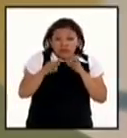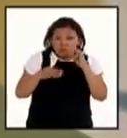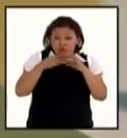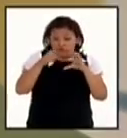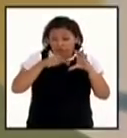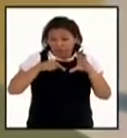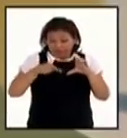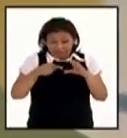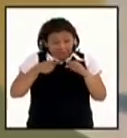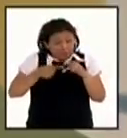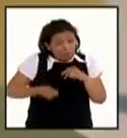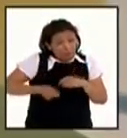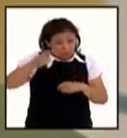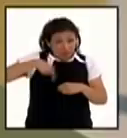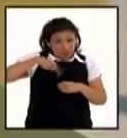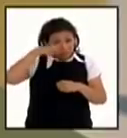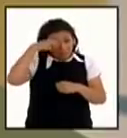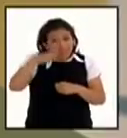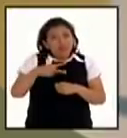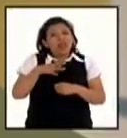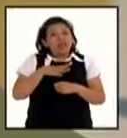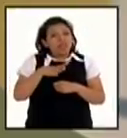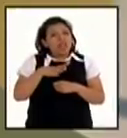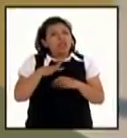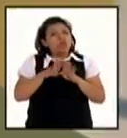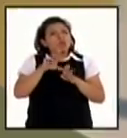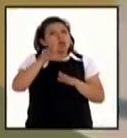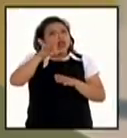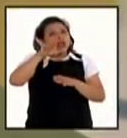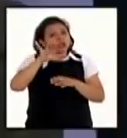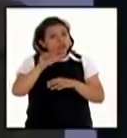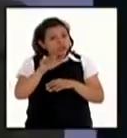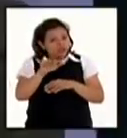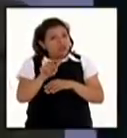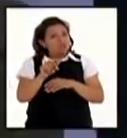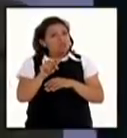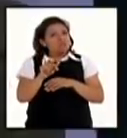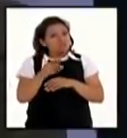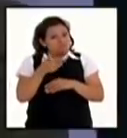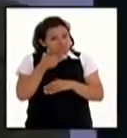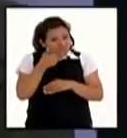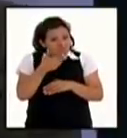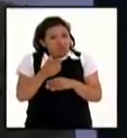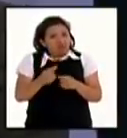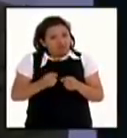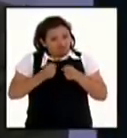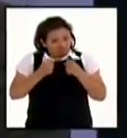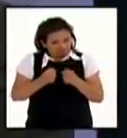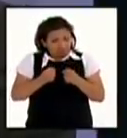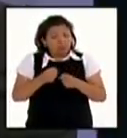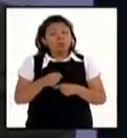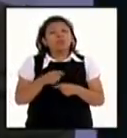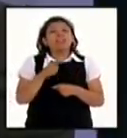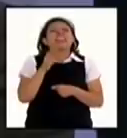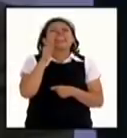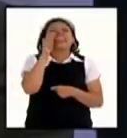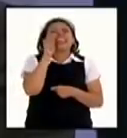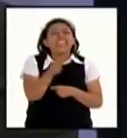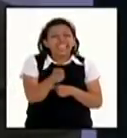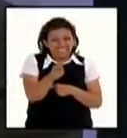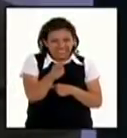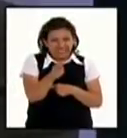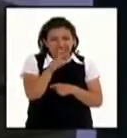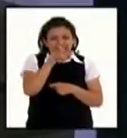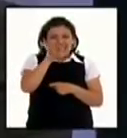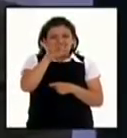que tienen una laicidad también construida y también cimentada. Que es precisamente la separación de